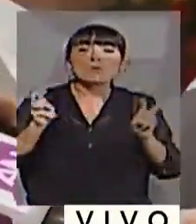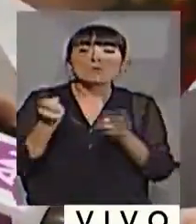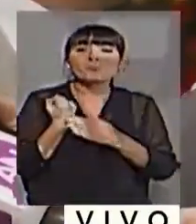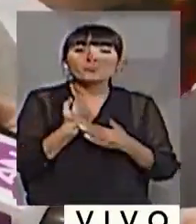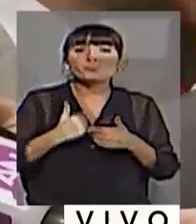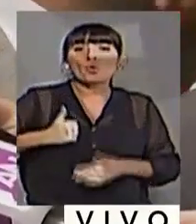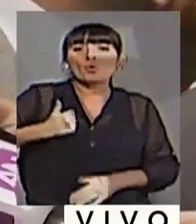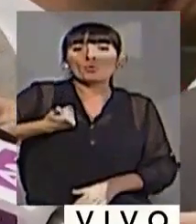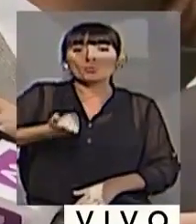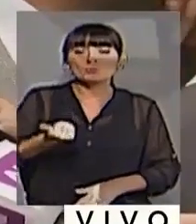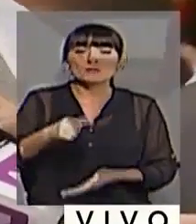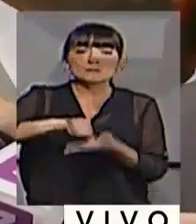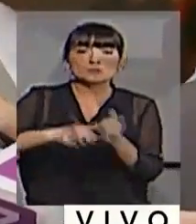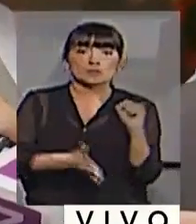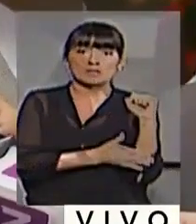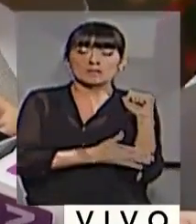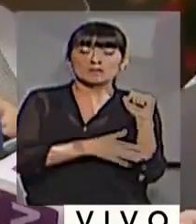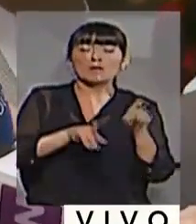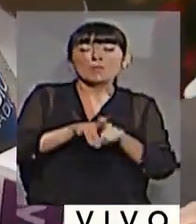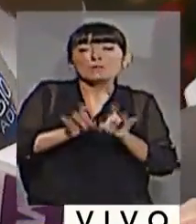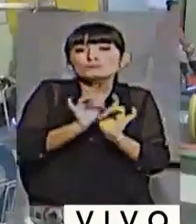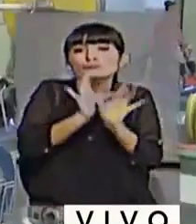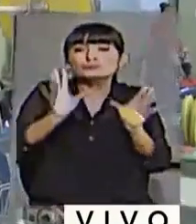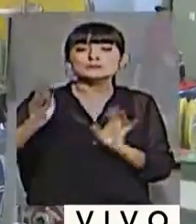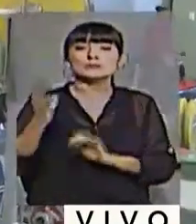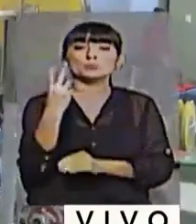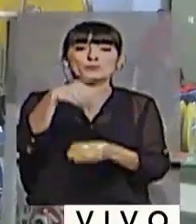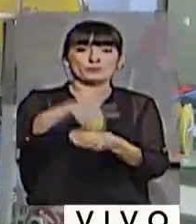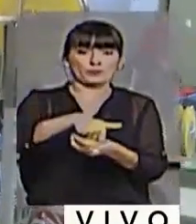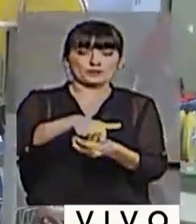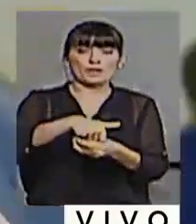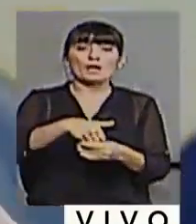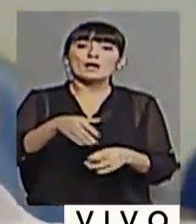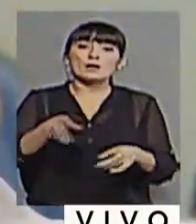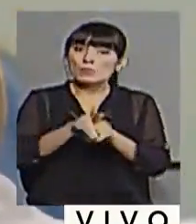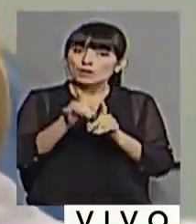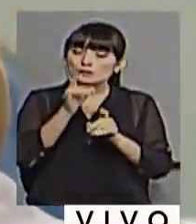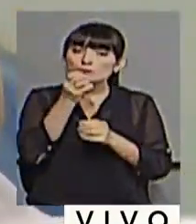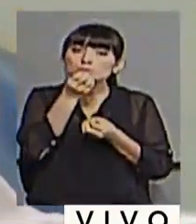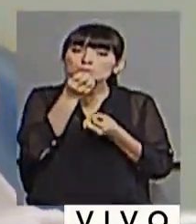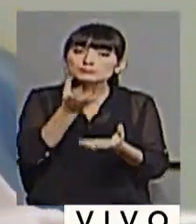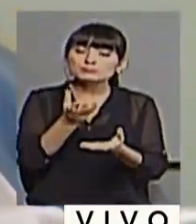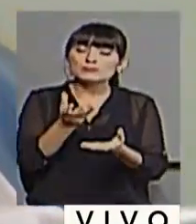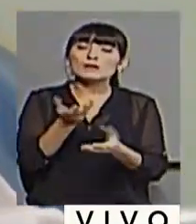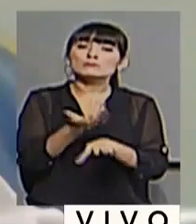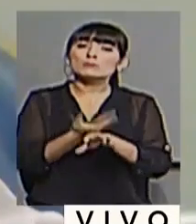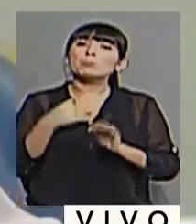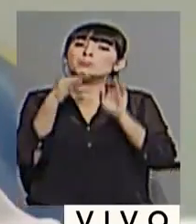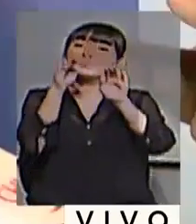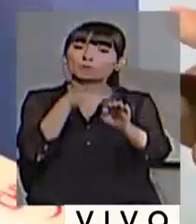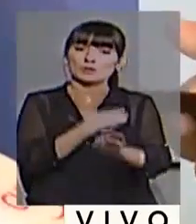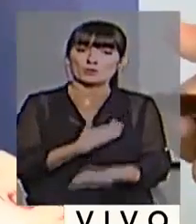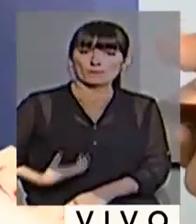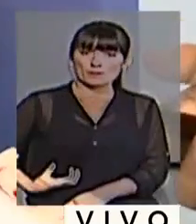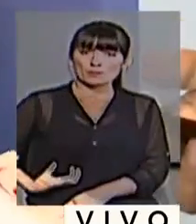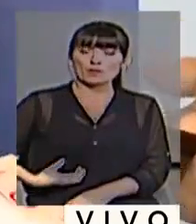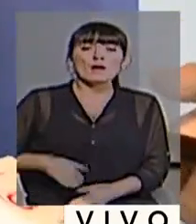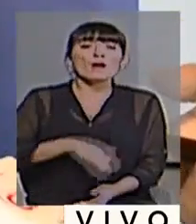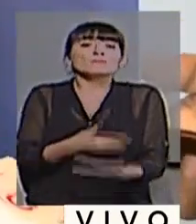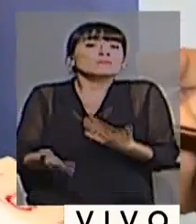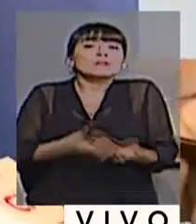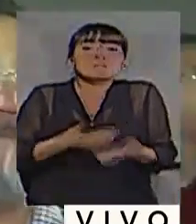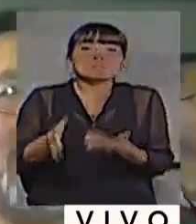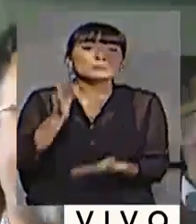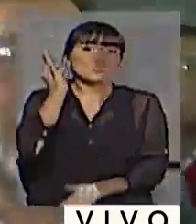en la centroizquierda ante una eventual segunda vuelta, e incluso declarando su lealtad con el gobierno. ¿Hasta qué punto